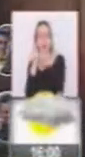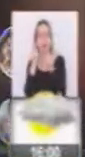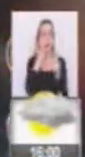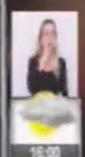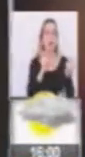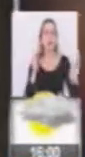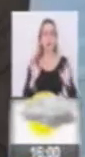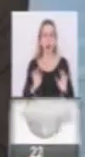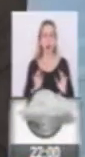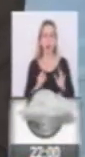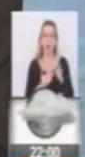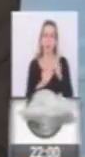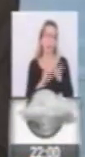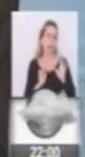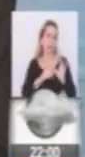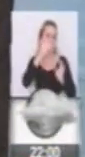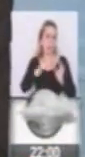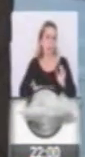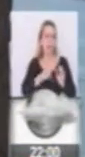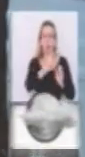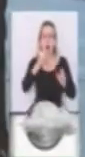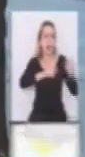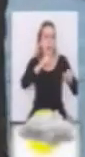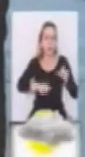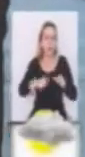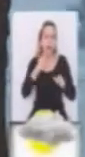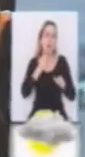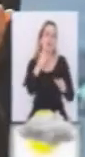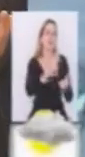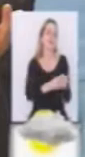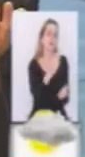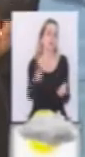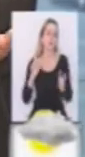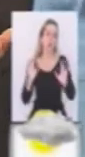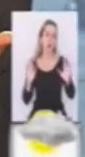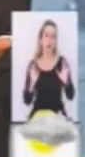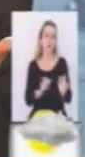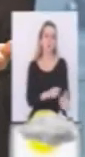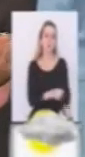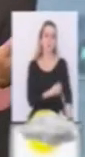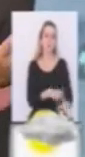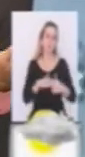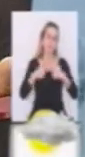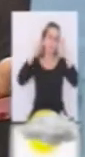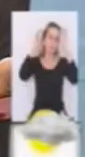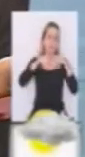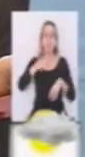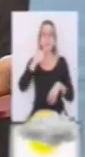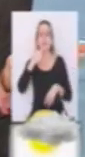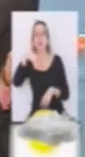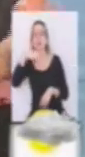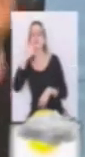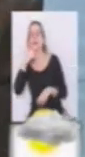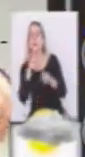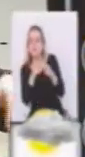un riesgo, sí, de que la gente te diga, ¿sabes qué? Ahora que vos me dijiste dónde, voy para otro otra cosa. Por eso. La libertad de acción es de por